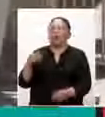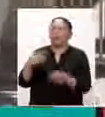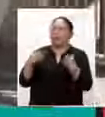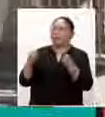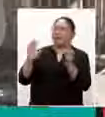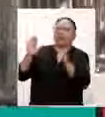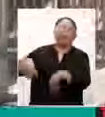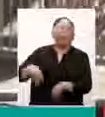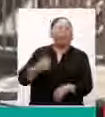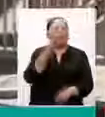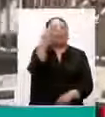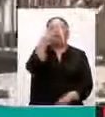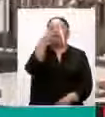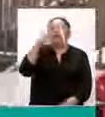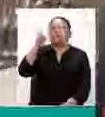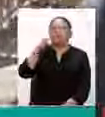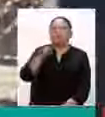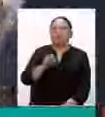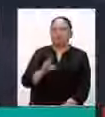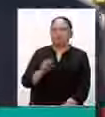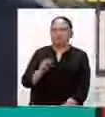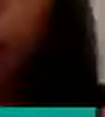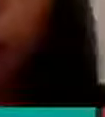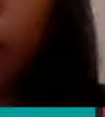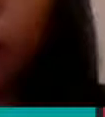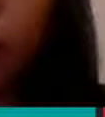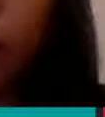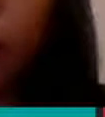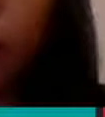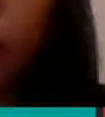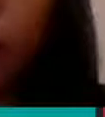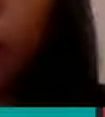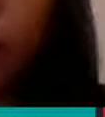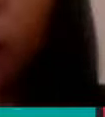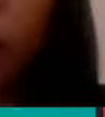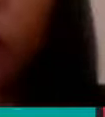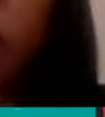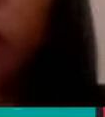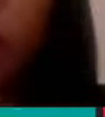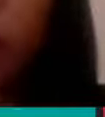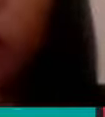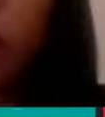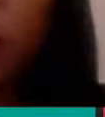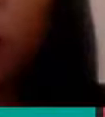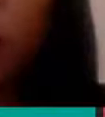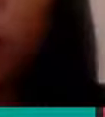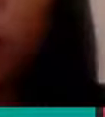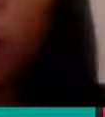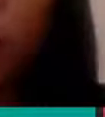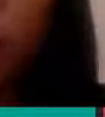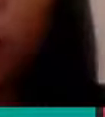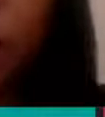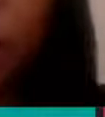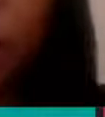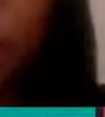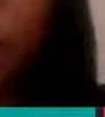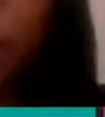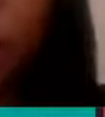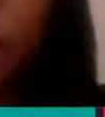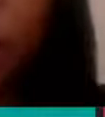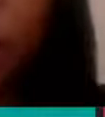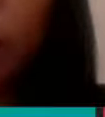de las y los pacientes y de sus familiares. Eso es cierto, defensora. Se ha podido ver de cerca que las clínicas privadas